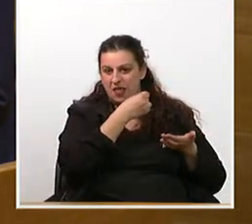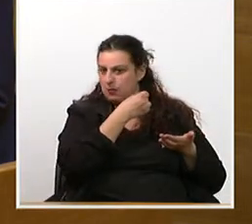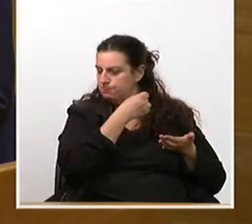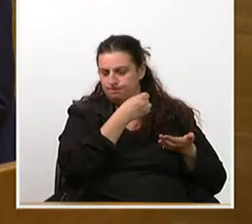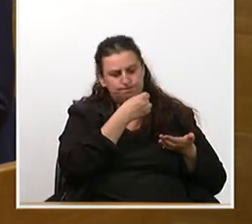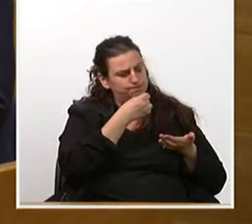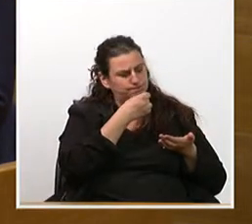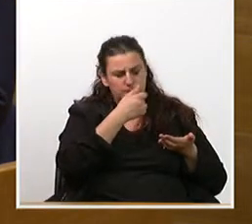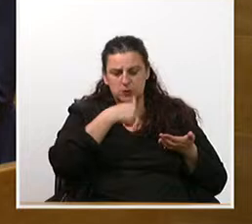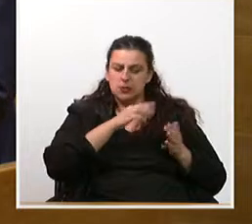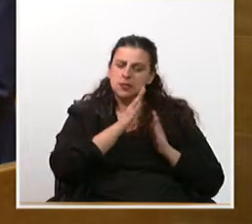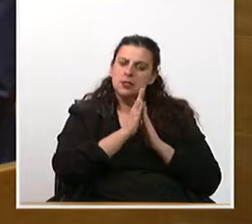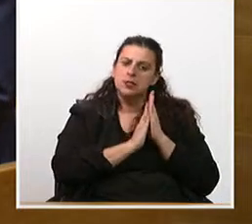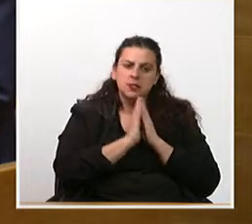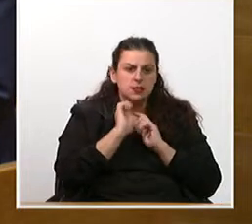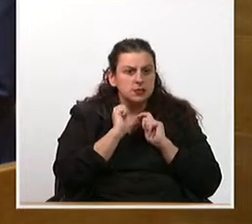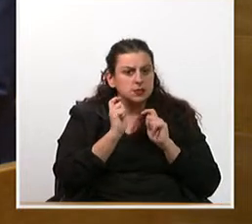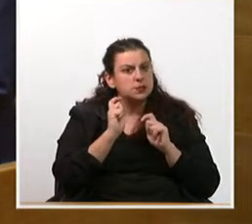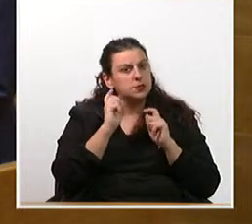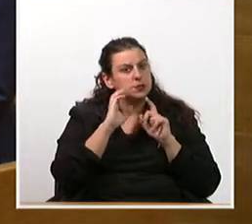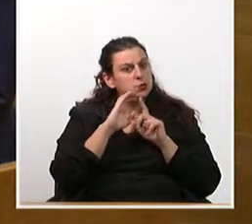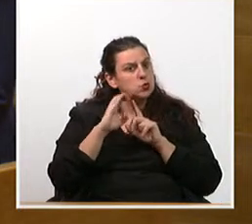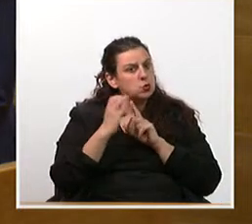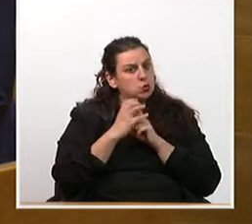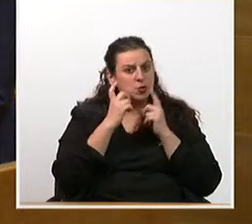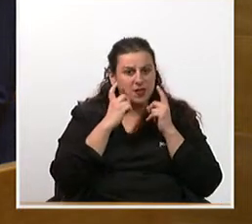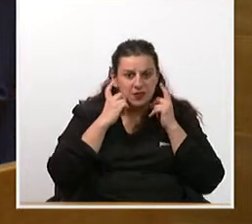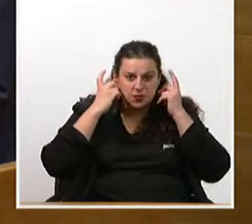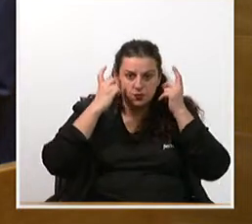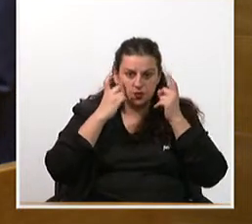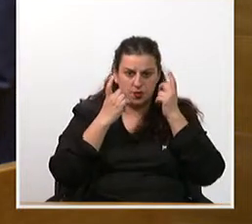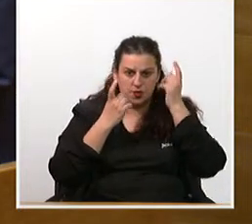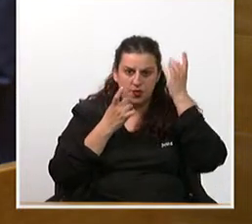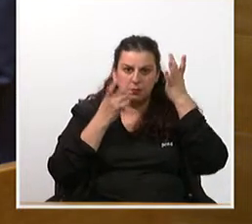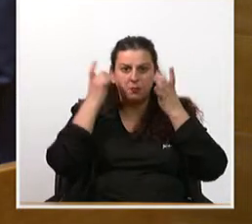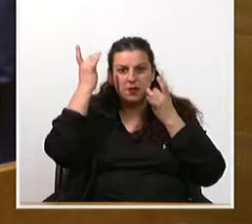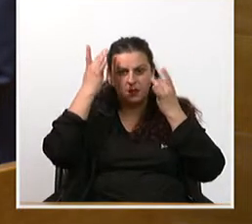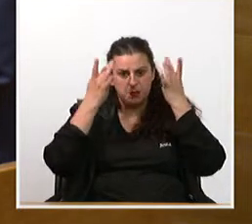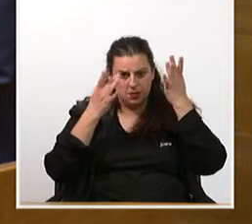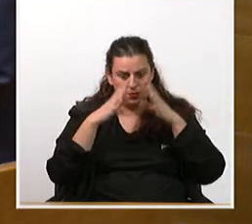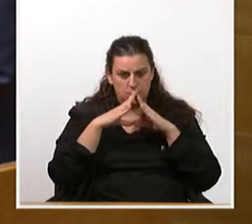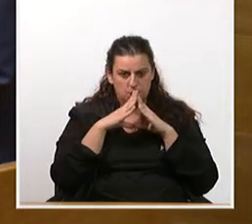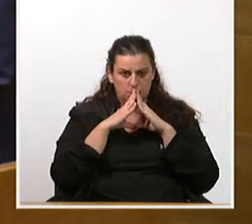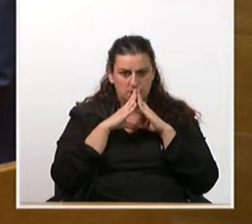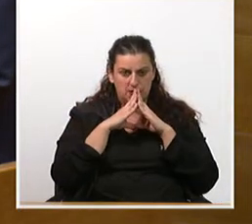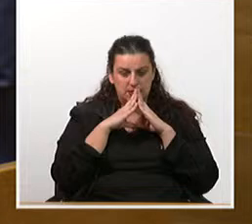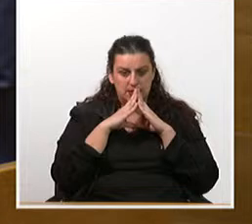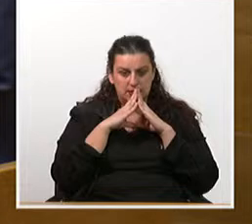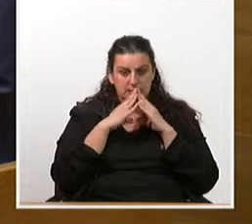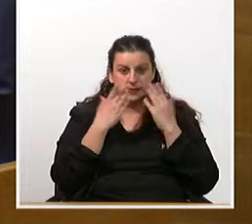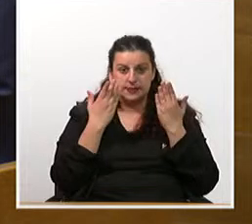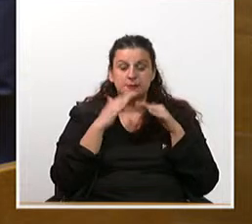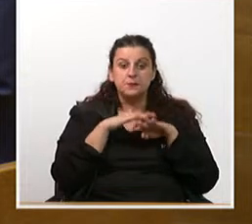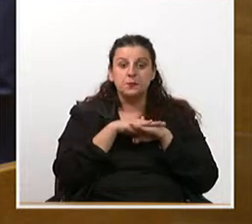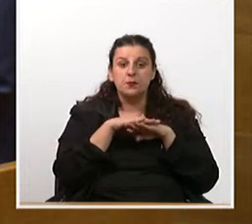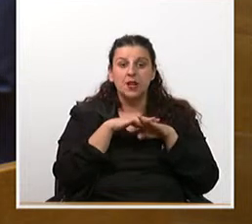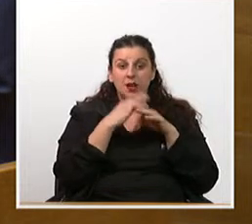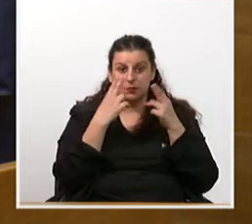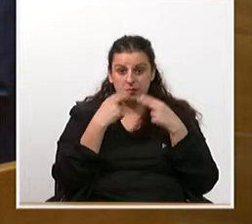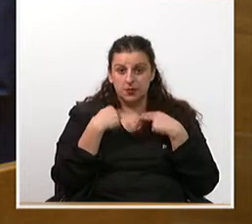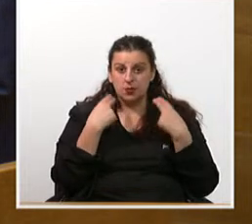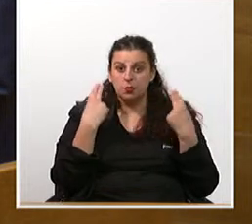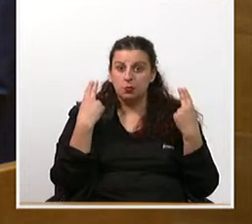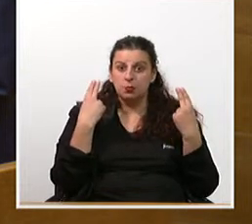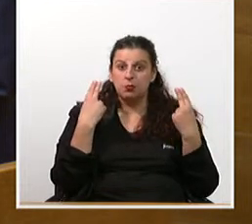hemos de incentivar la cultura del esfuerzo y del emprendimiento desde que desde la administración pública se